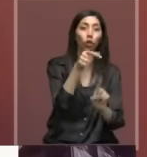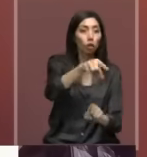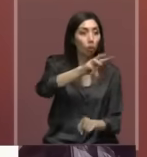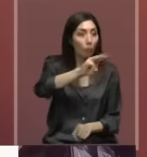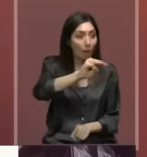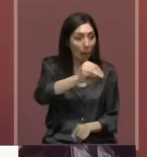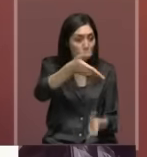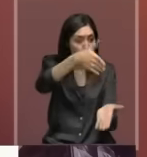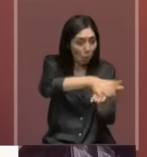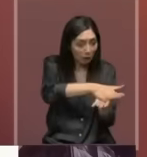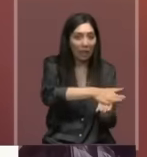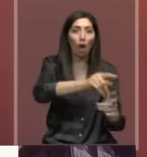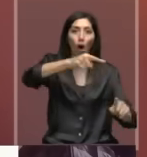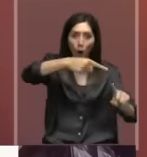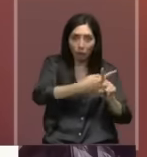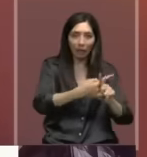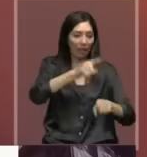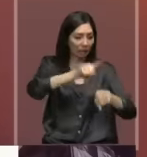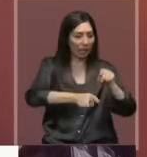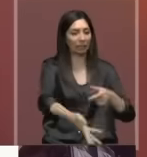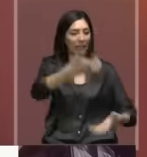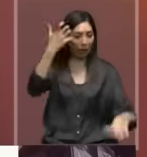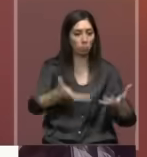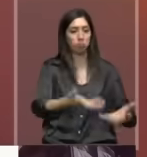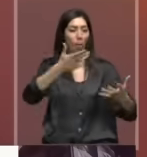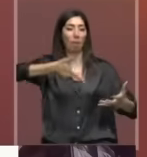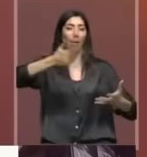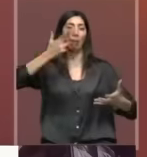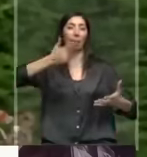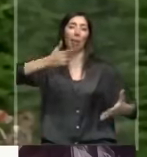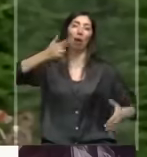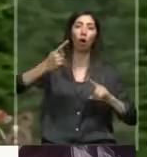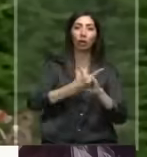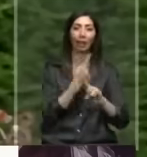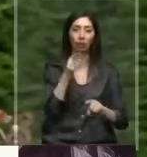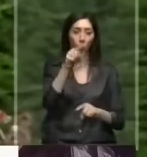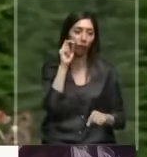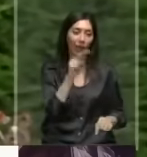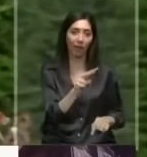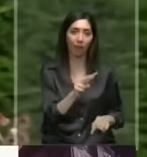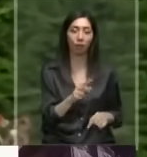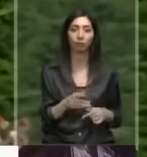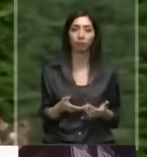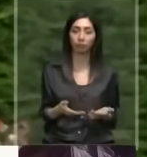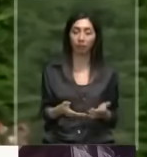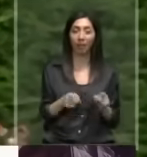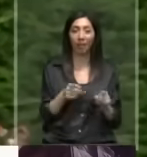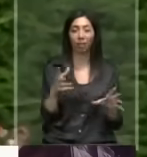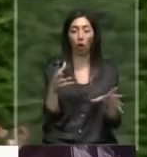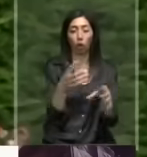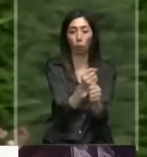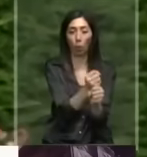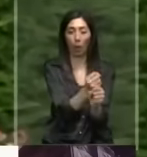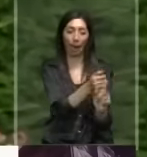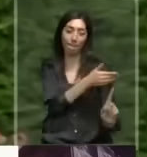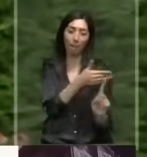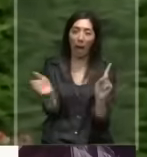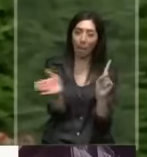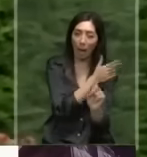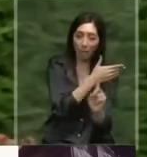muerta, la desenterramos y la matamos. Frente tuyo. Torturas, hubo agresiones físicas,